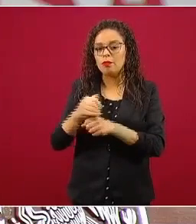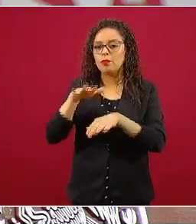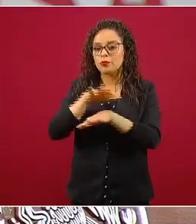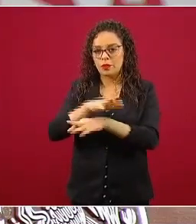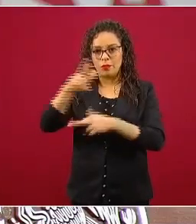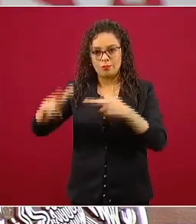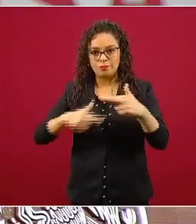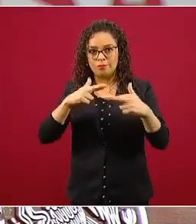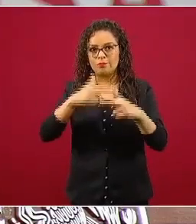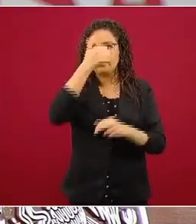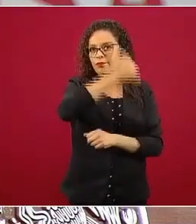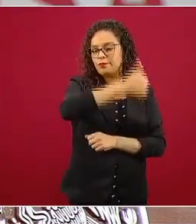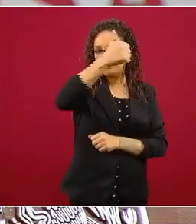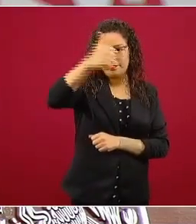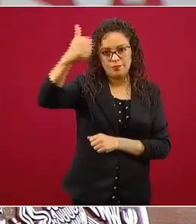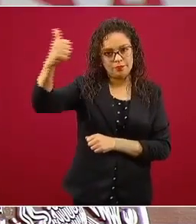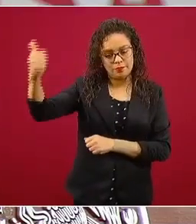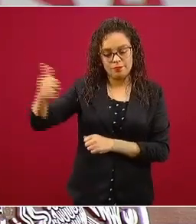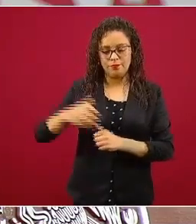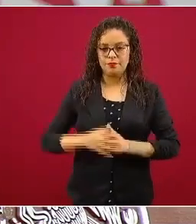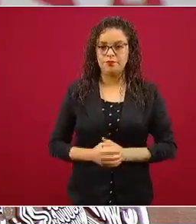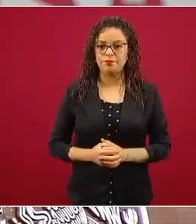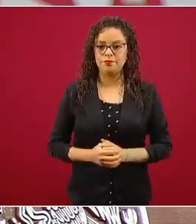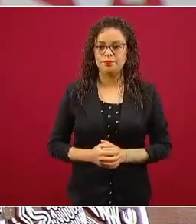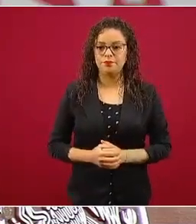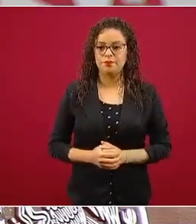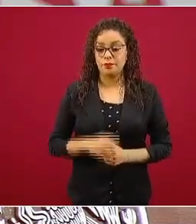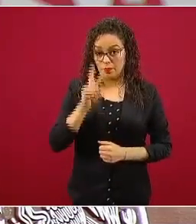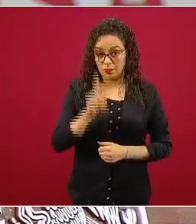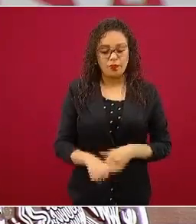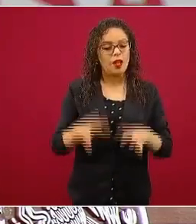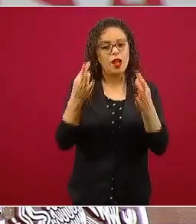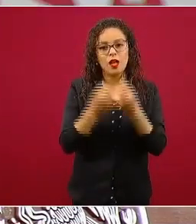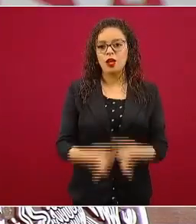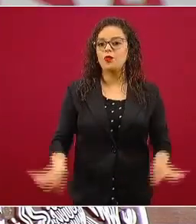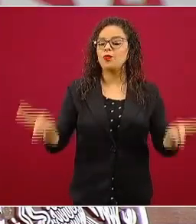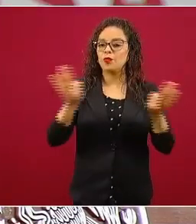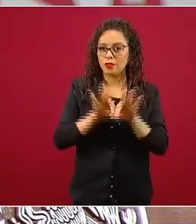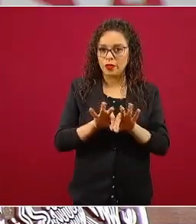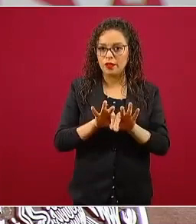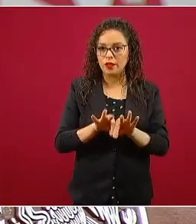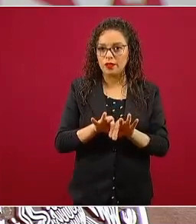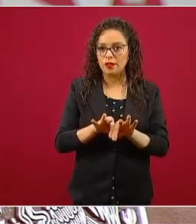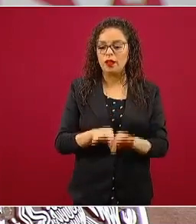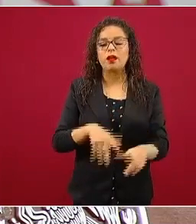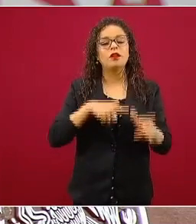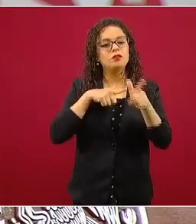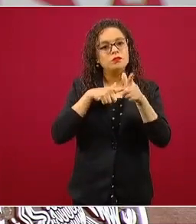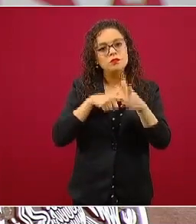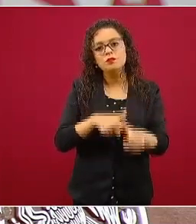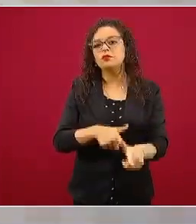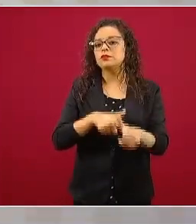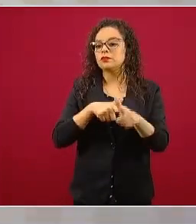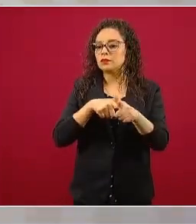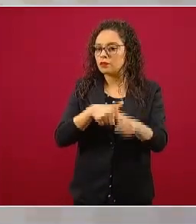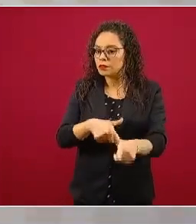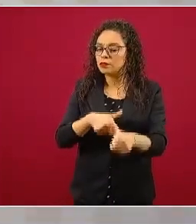Es muy importante que continuemos con